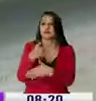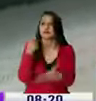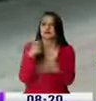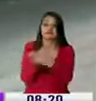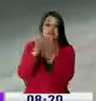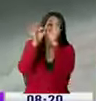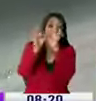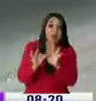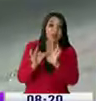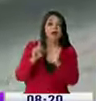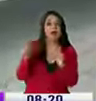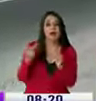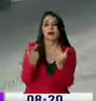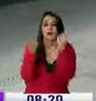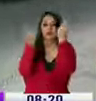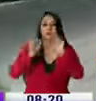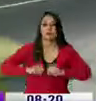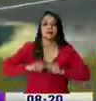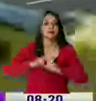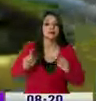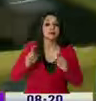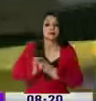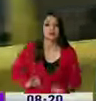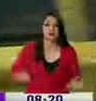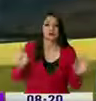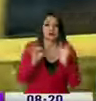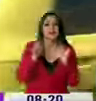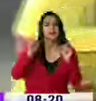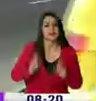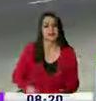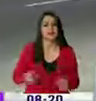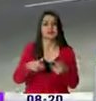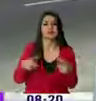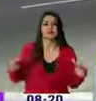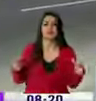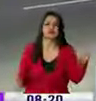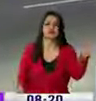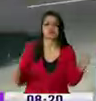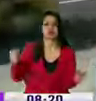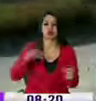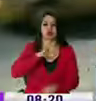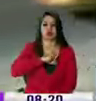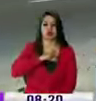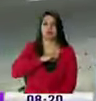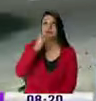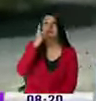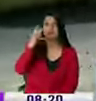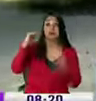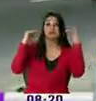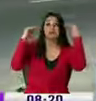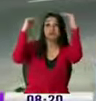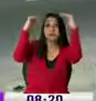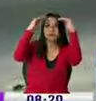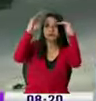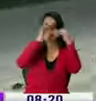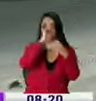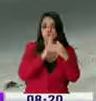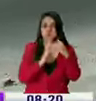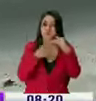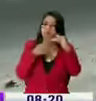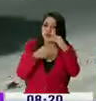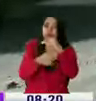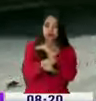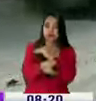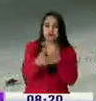estos pasos. Sin embargo, es muy importante la conciencia de los conductores para evitar estos lamentables accidentes y, por supuesto, un llamado